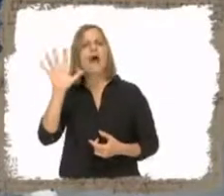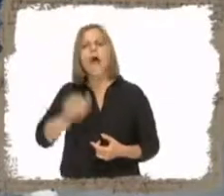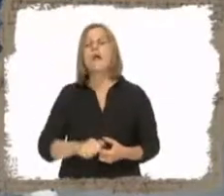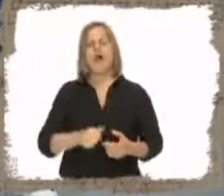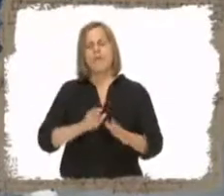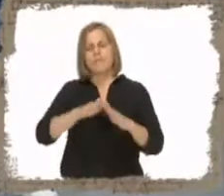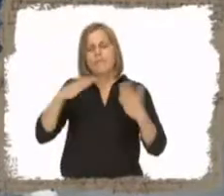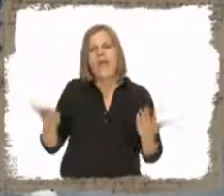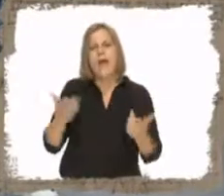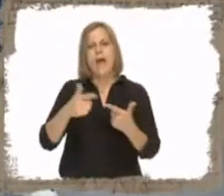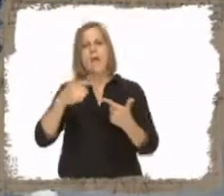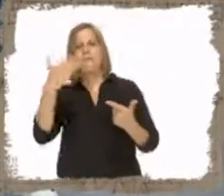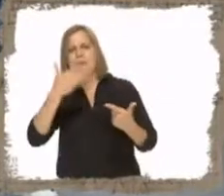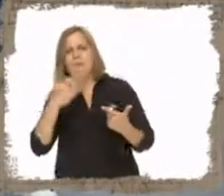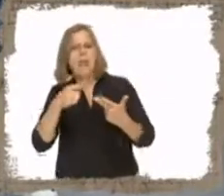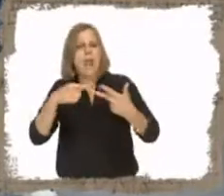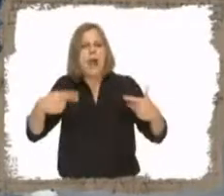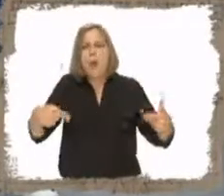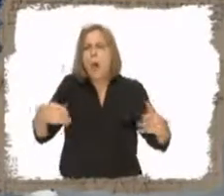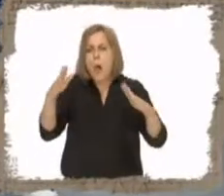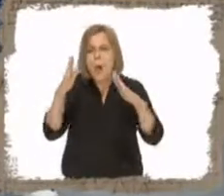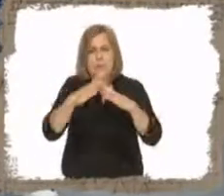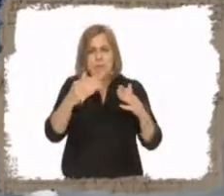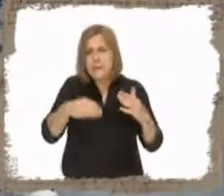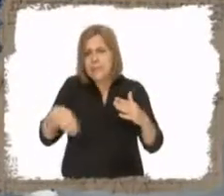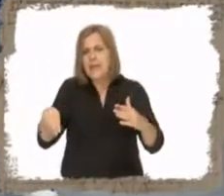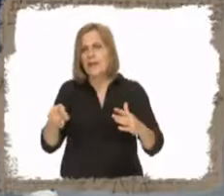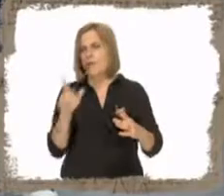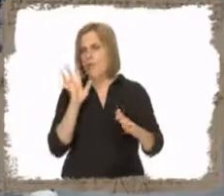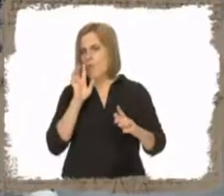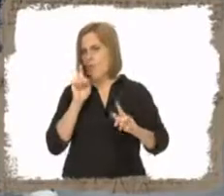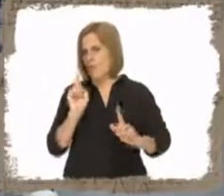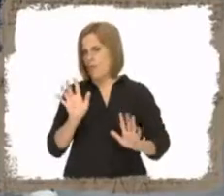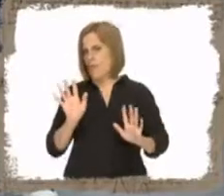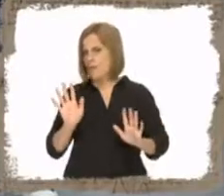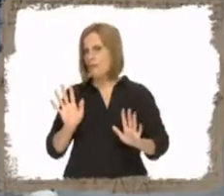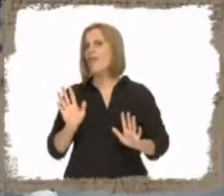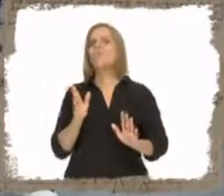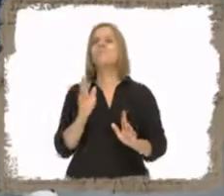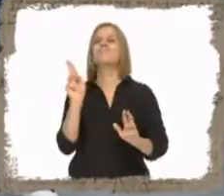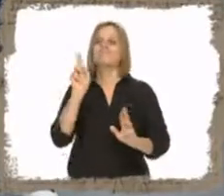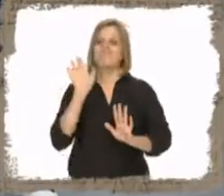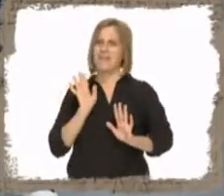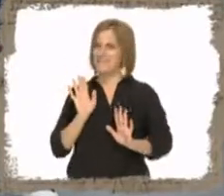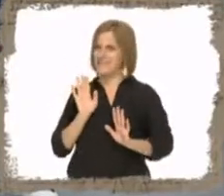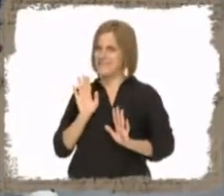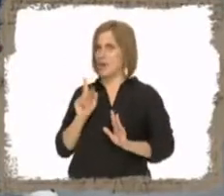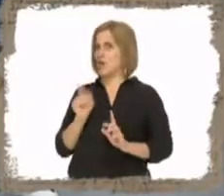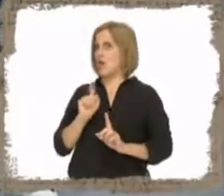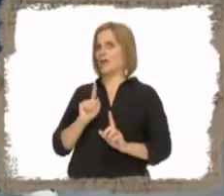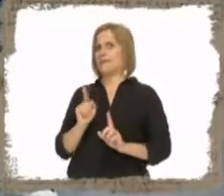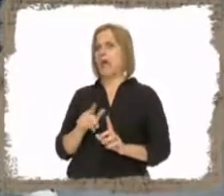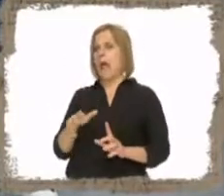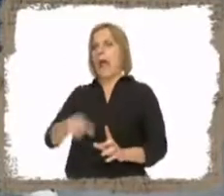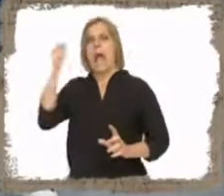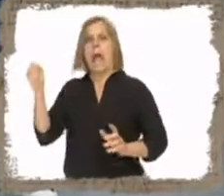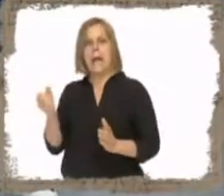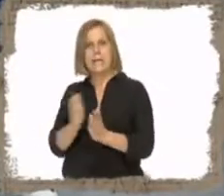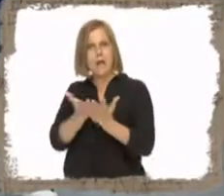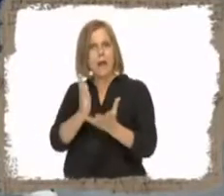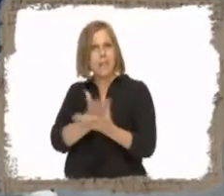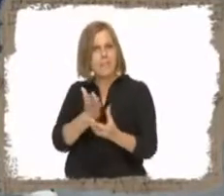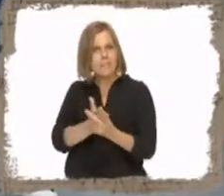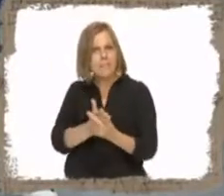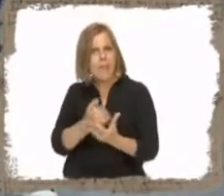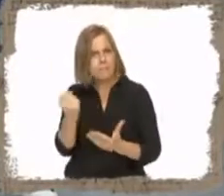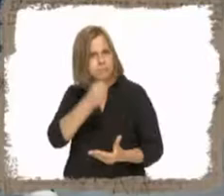los diarios, papeles o cosas en desuso que hay en tu casa. Ojo, tenés que prestar mucha atención y pedir permiso, porque te puede pasar como cuando agarré la carpeta